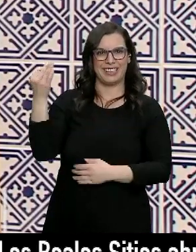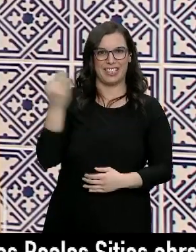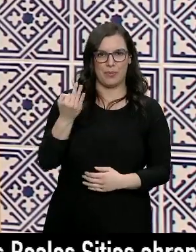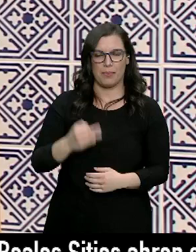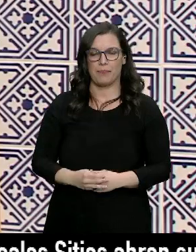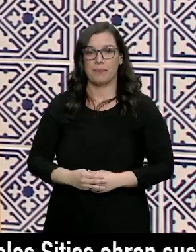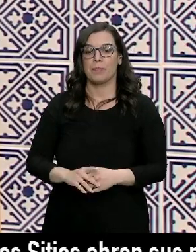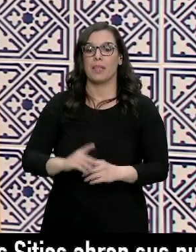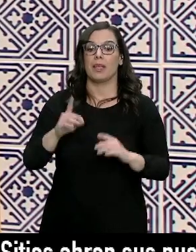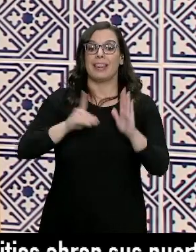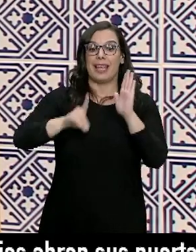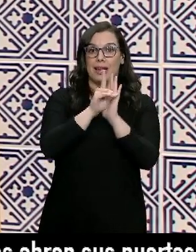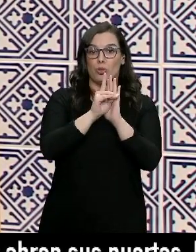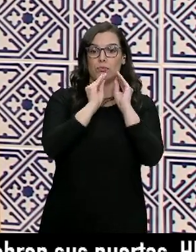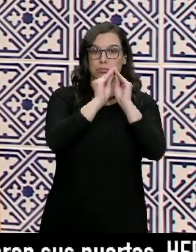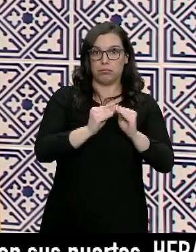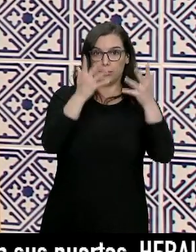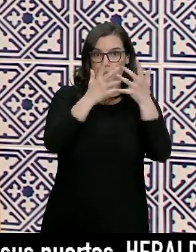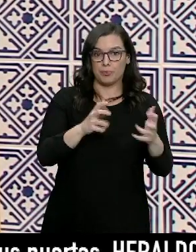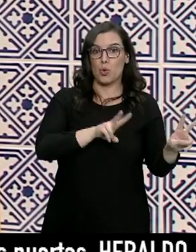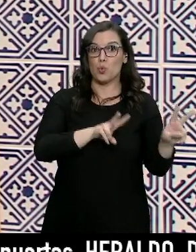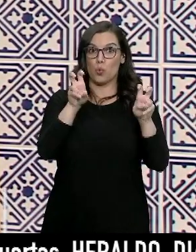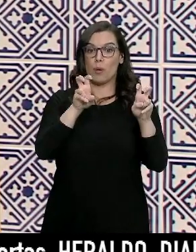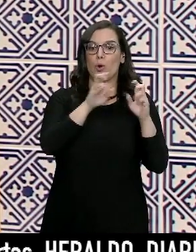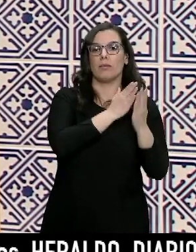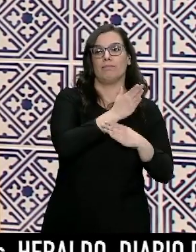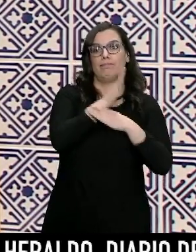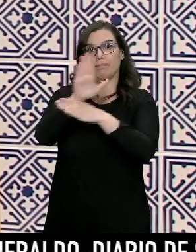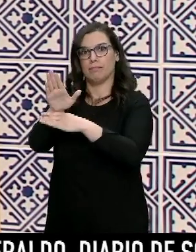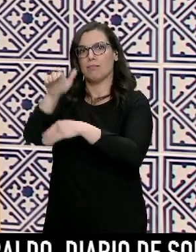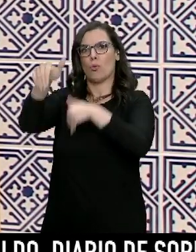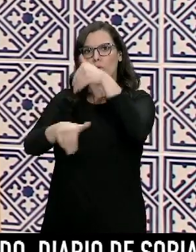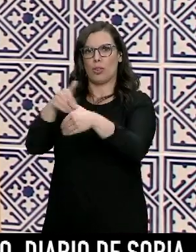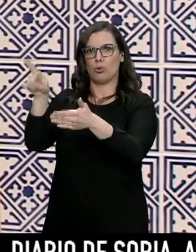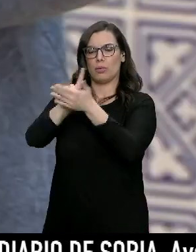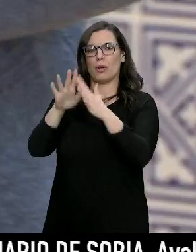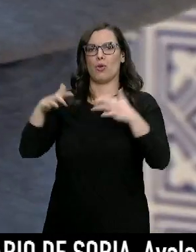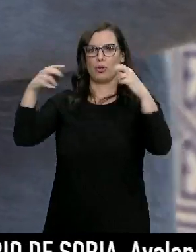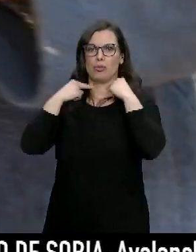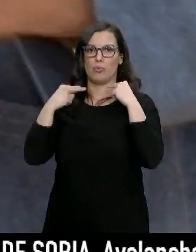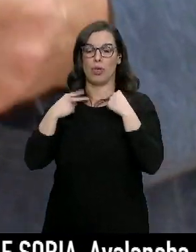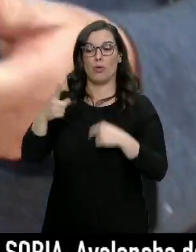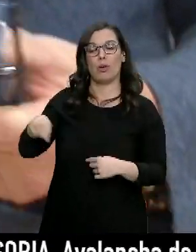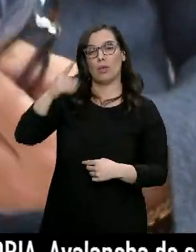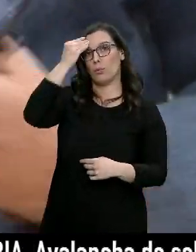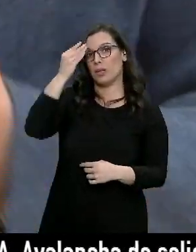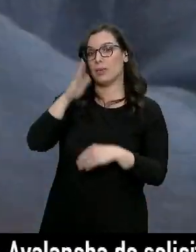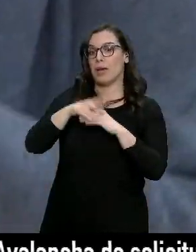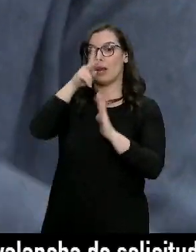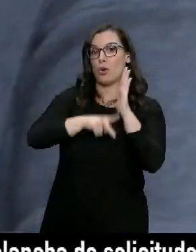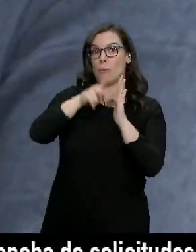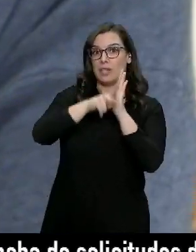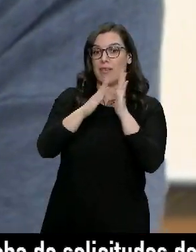y, en su caso, la necesidad de someterlo al Congreso de los Diputados para su aprobación. Creen que para modificar una norma